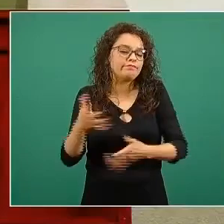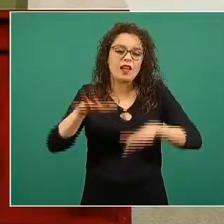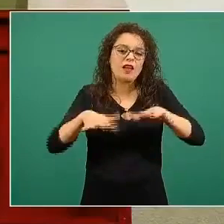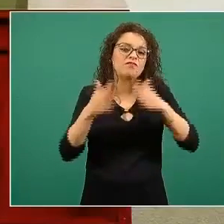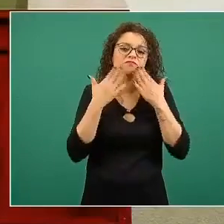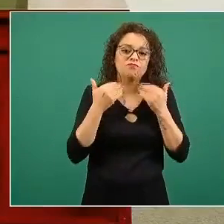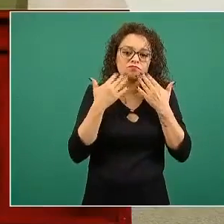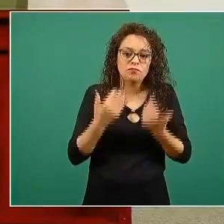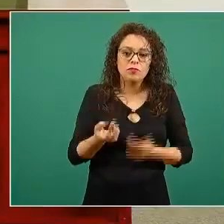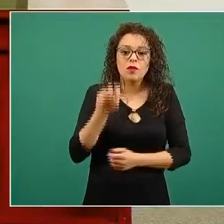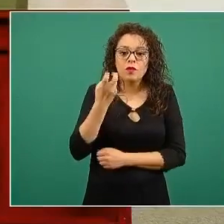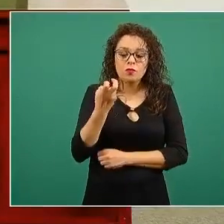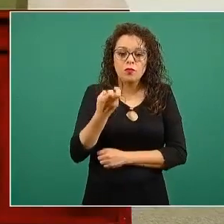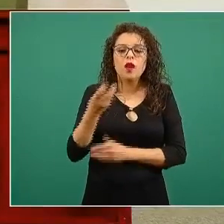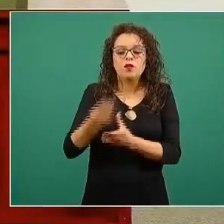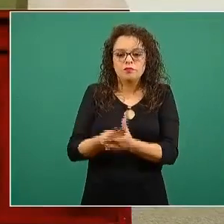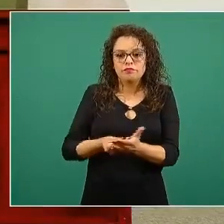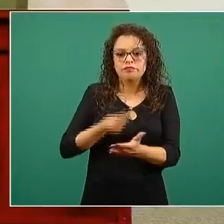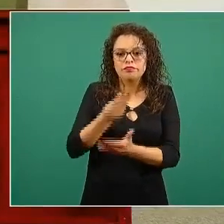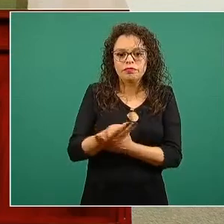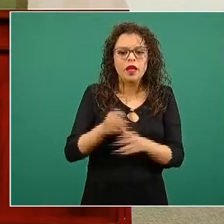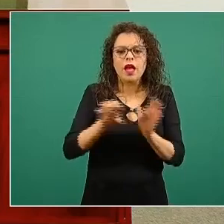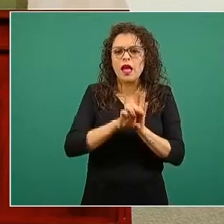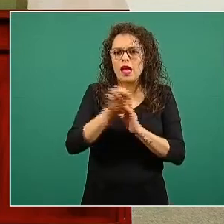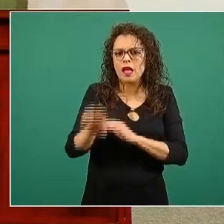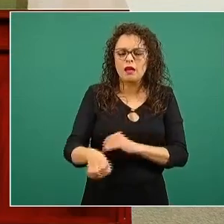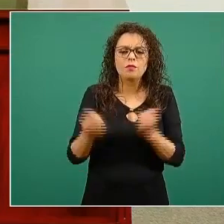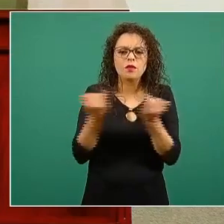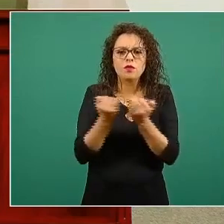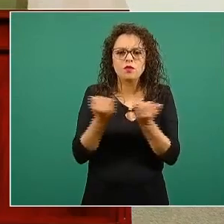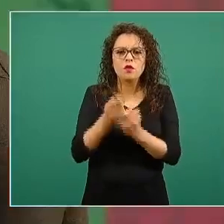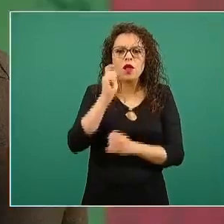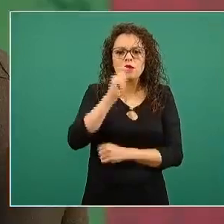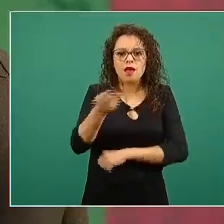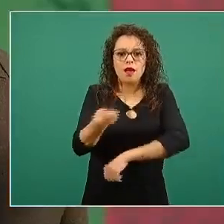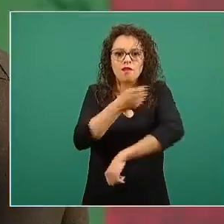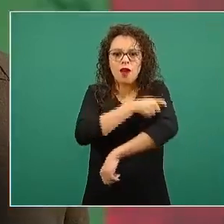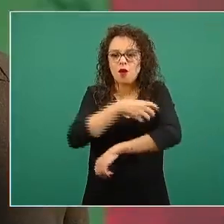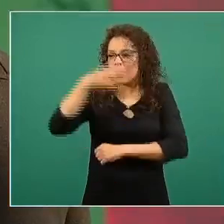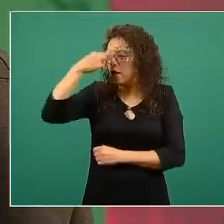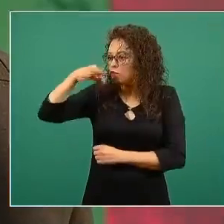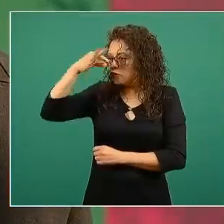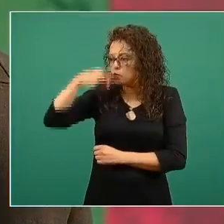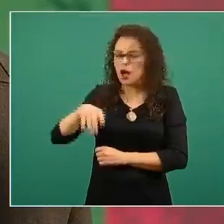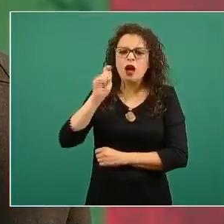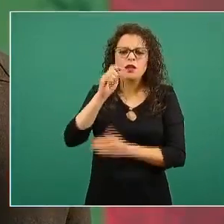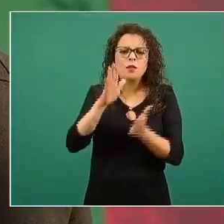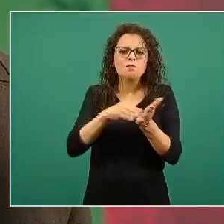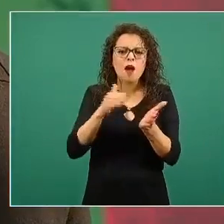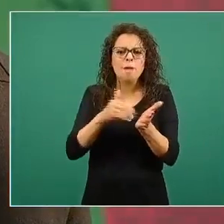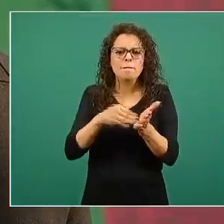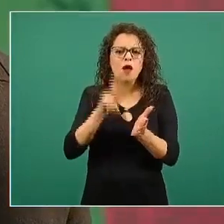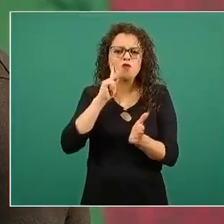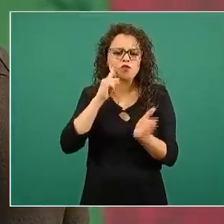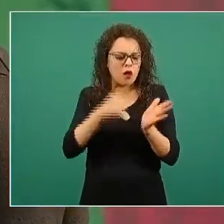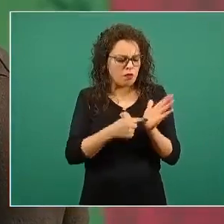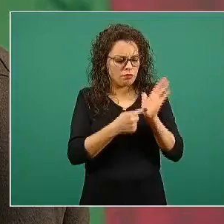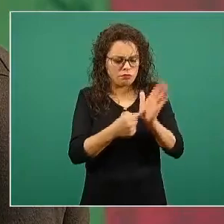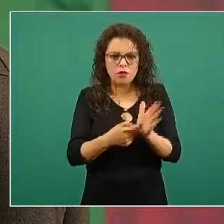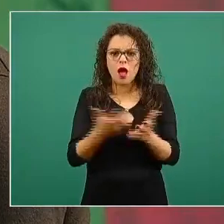les expiden, como en el caso de la vacuna de influenza, se expide un comprobante, es un pequeño comprobante que se llena a mano con los datos de